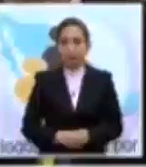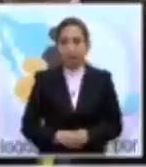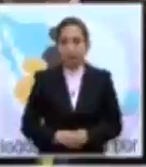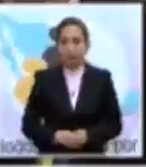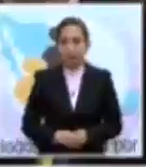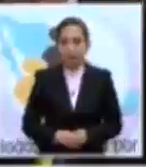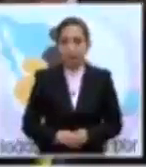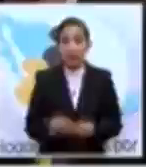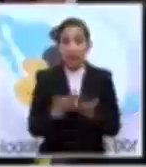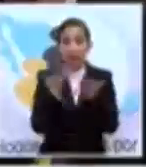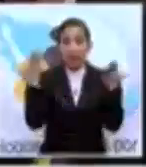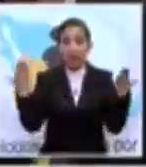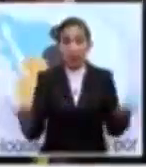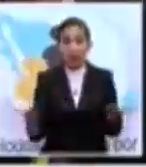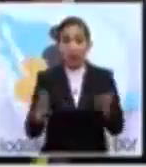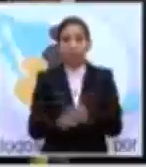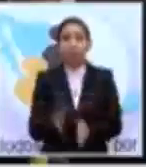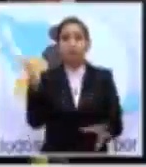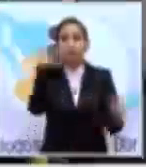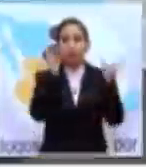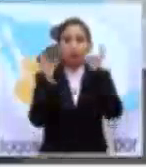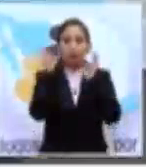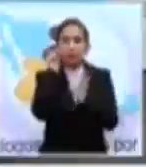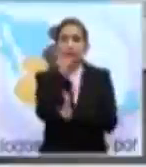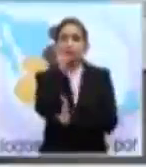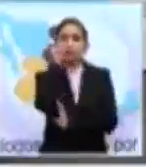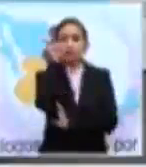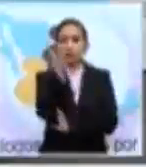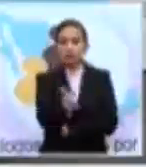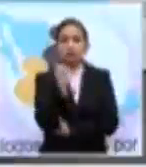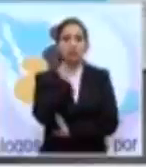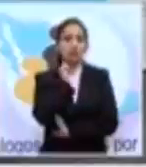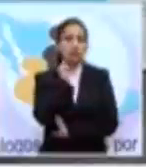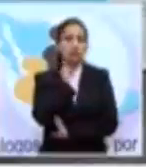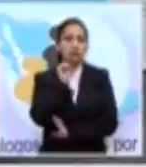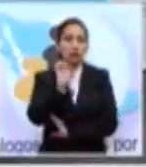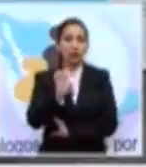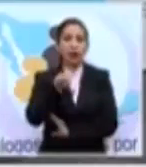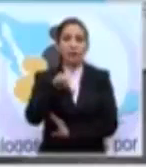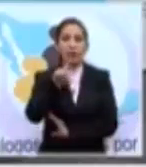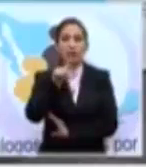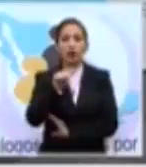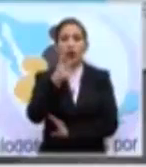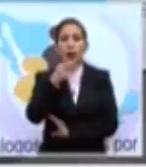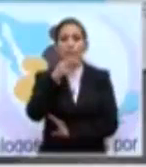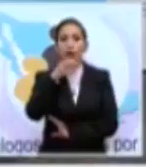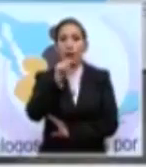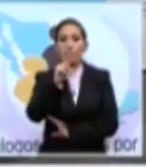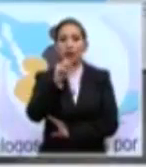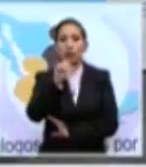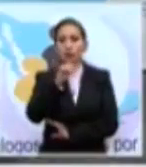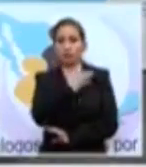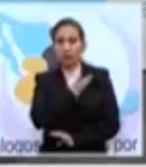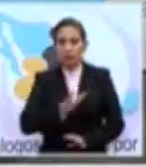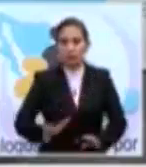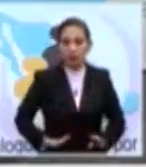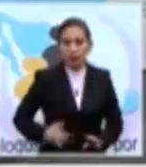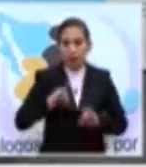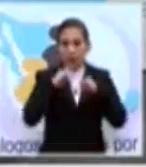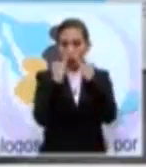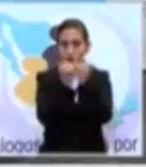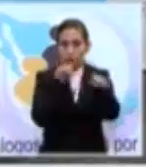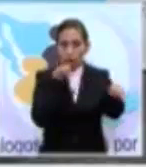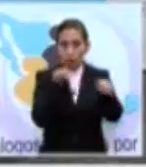A continuación, escucharemos las palabras del senador Emilio Gamboa Patrón, presidente de la Junta de